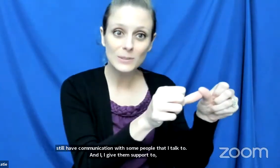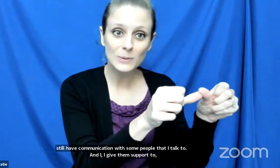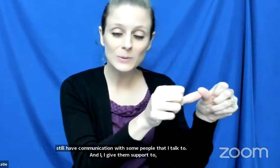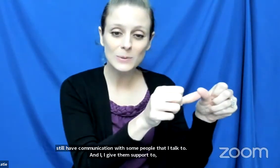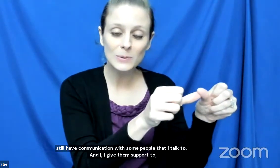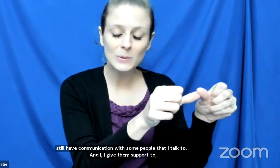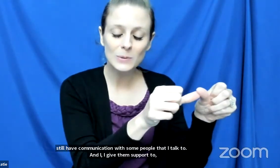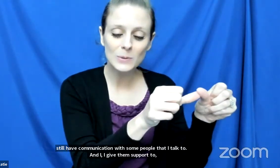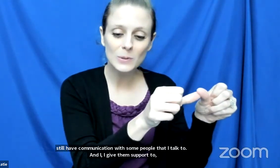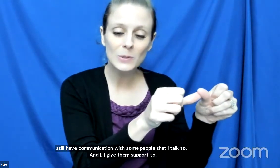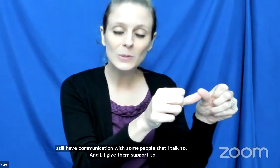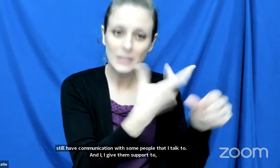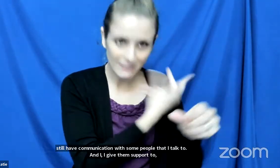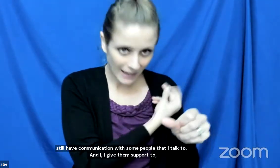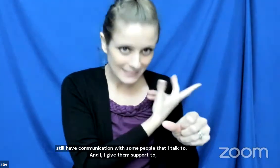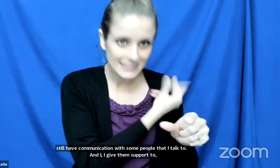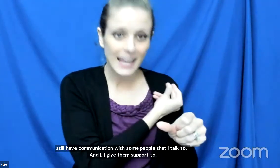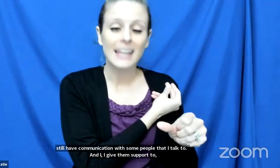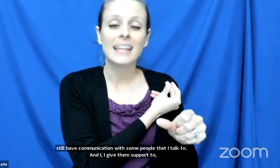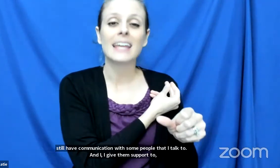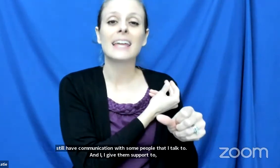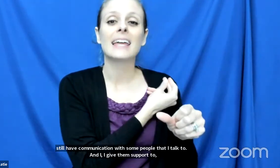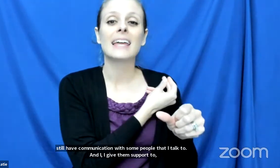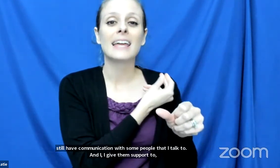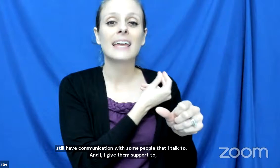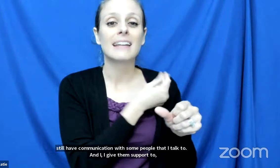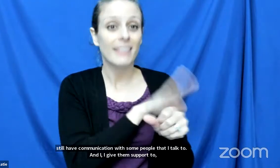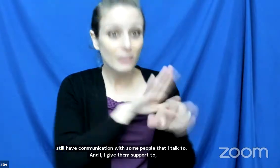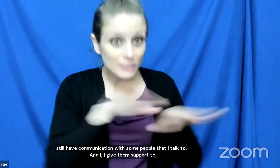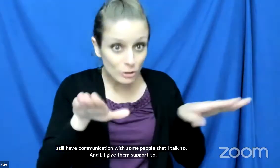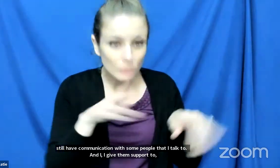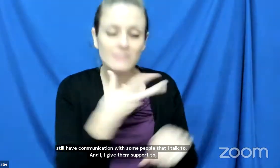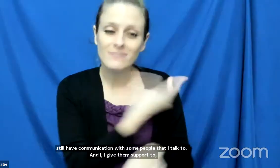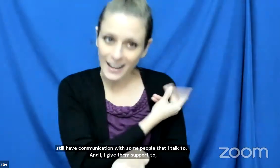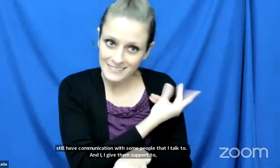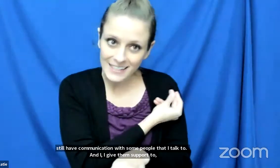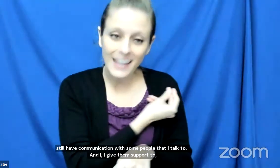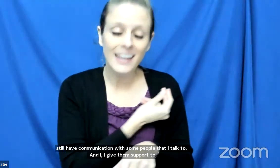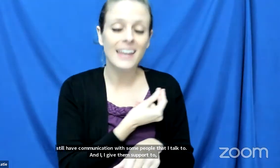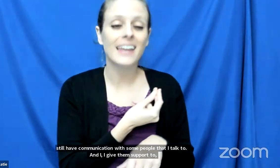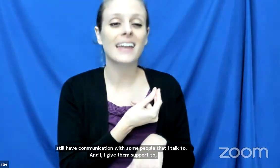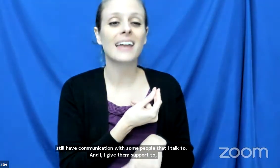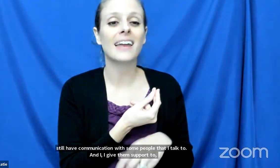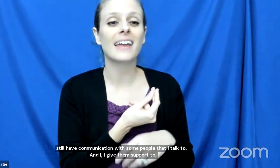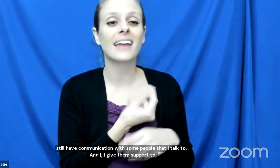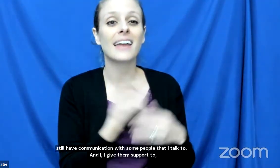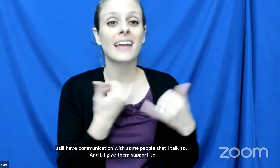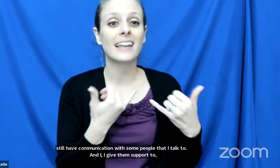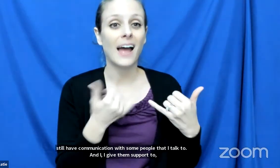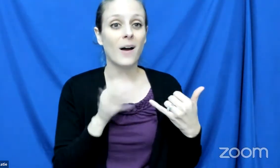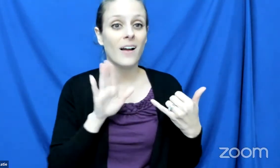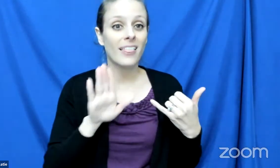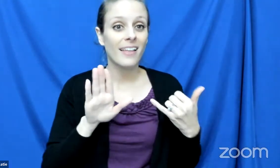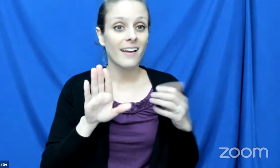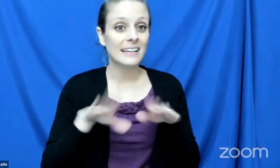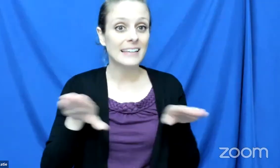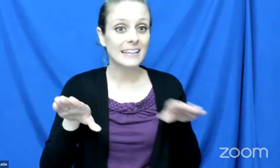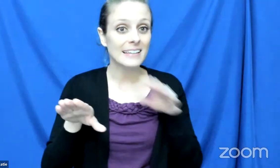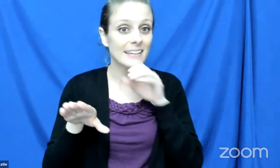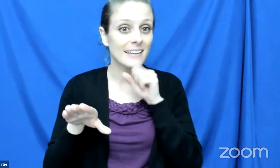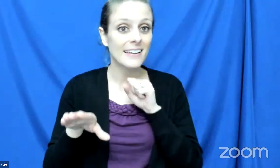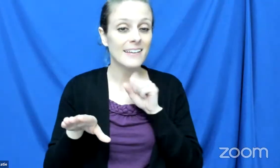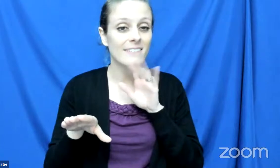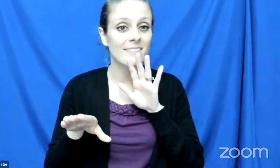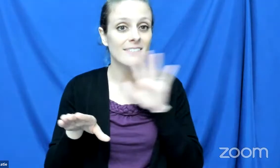5 años o de 5 años hacia arriba. Eso me alegra y estoy muy contenta